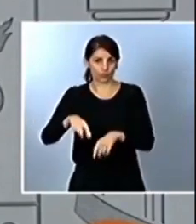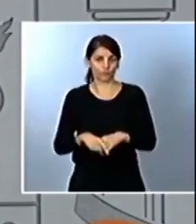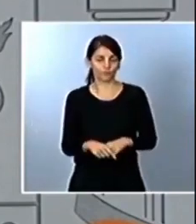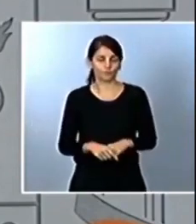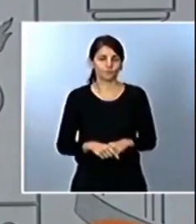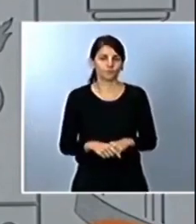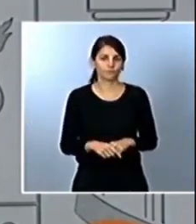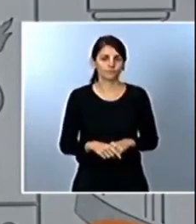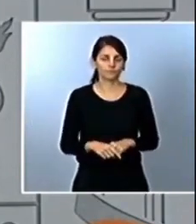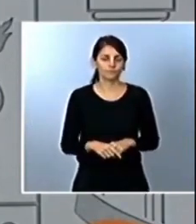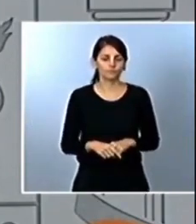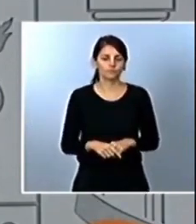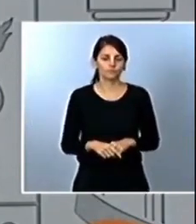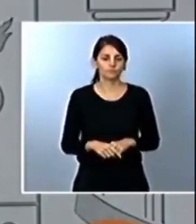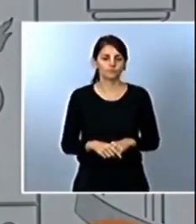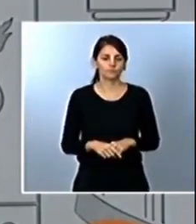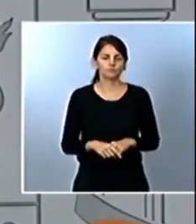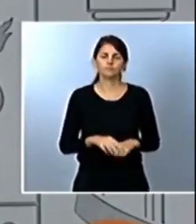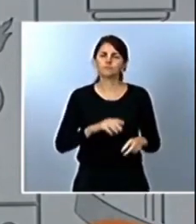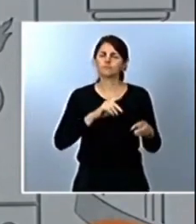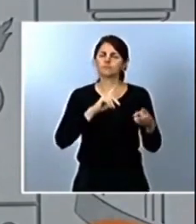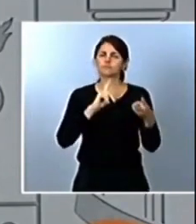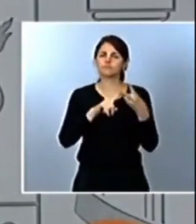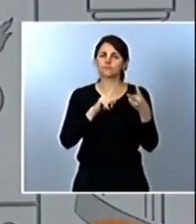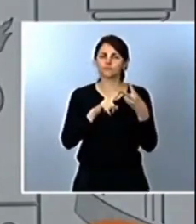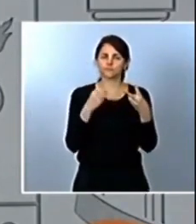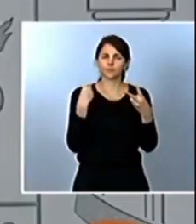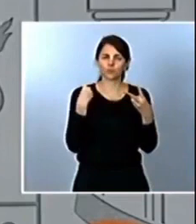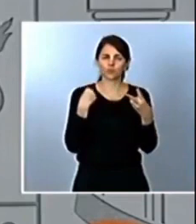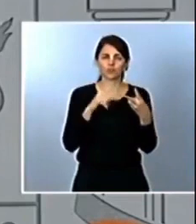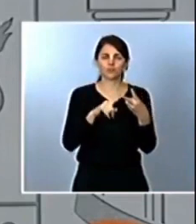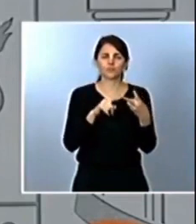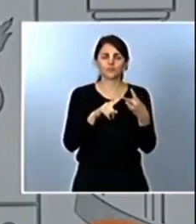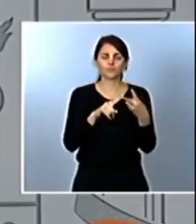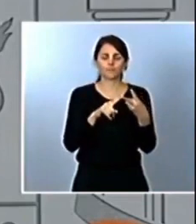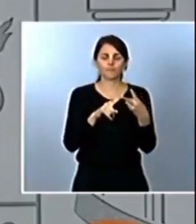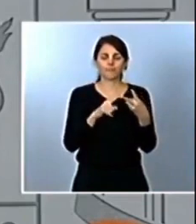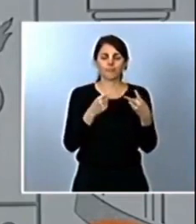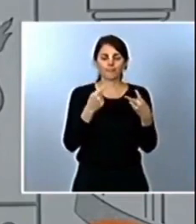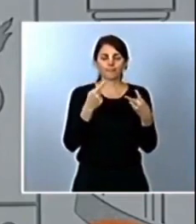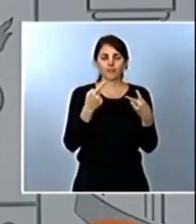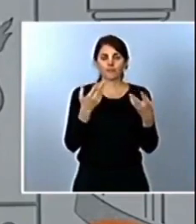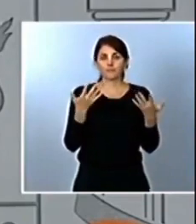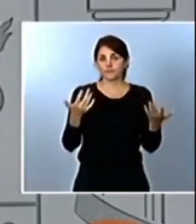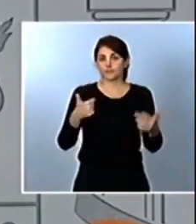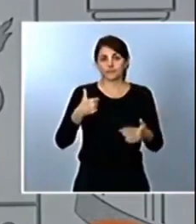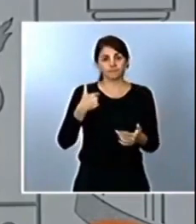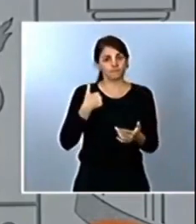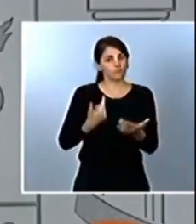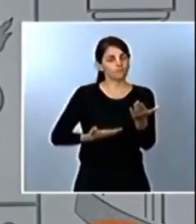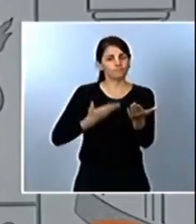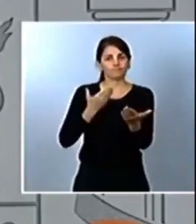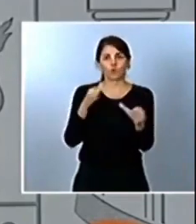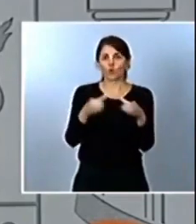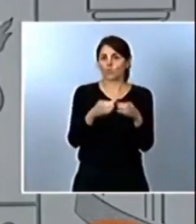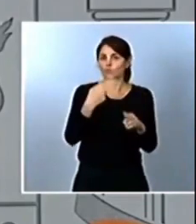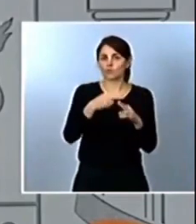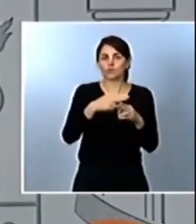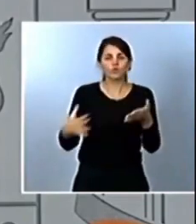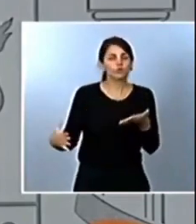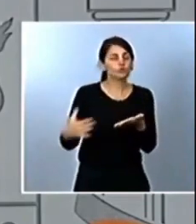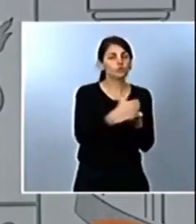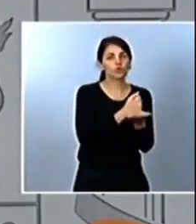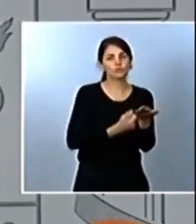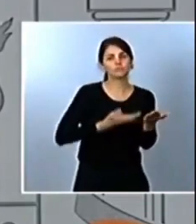con el segundo de los aspectos que me ha preguntado usted, Sandra, decirle que yo he solicitado a todos los grupos parlamentarios el apoyo